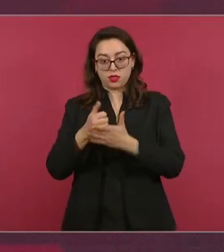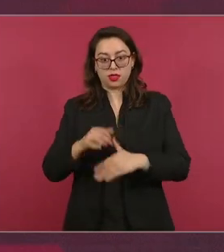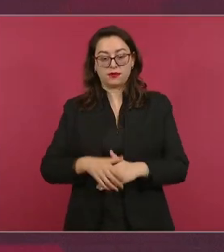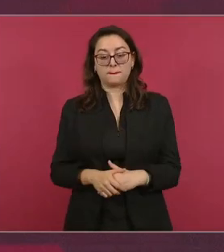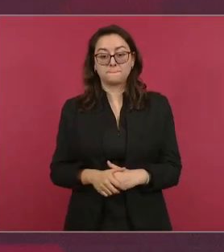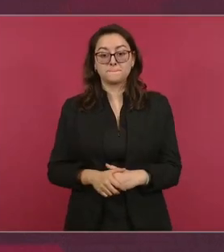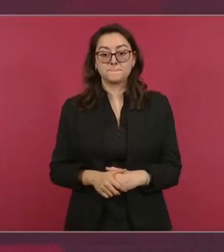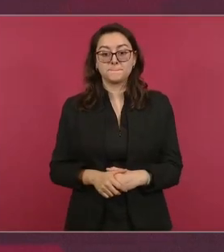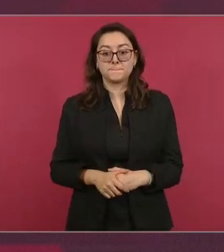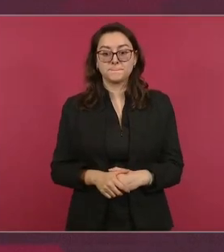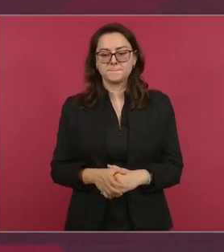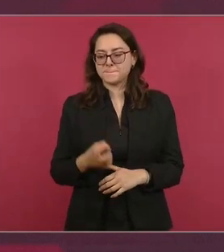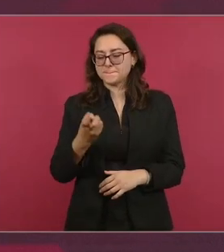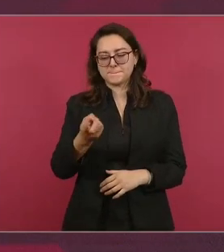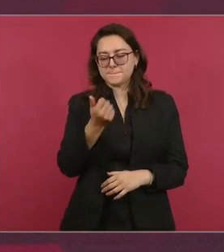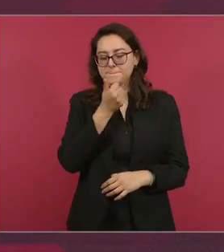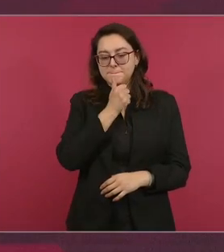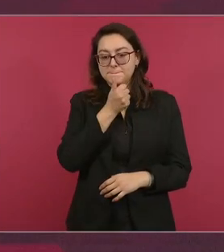no.